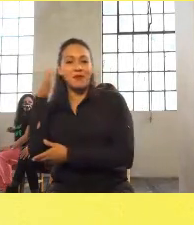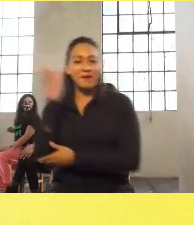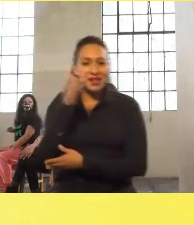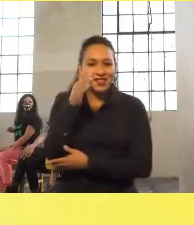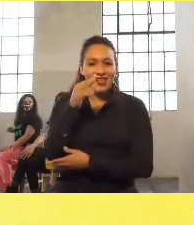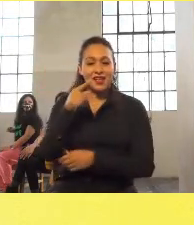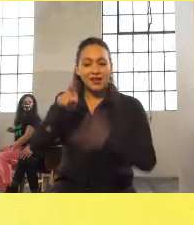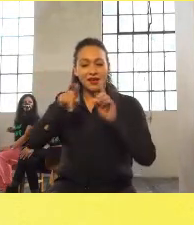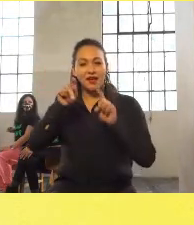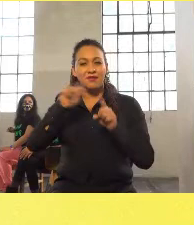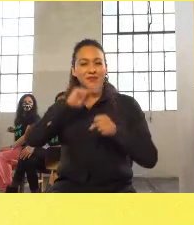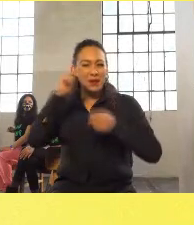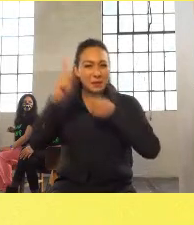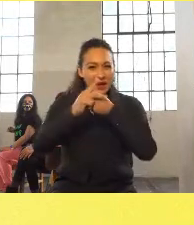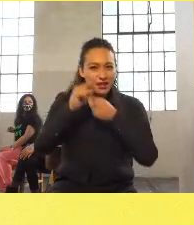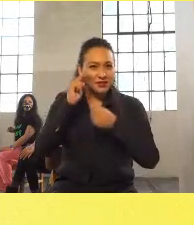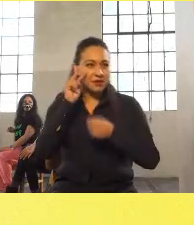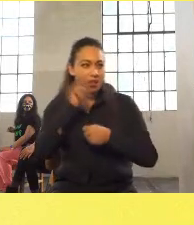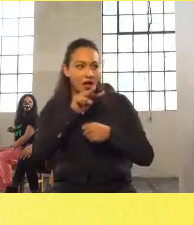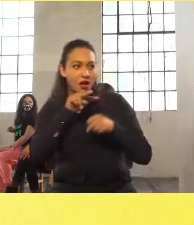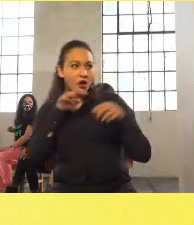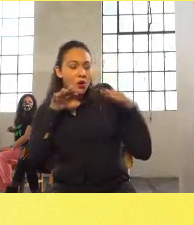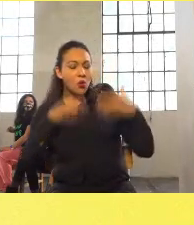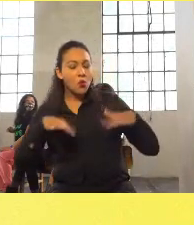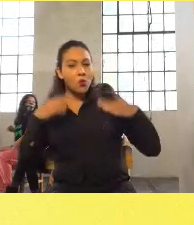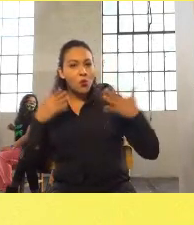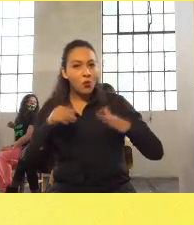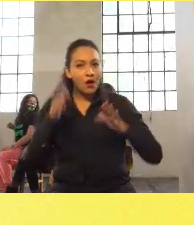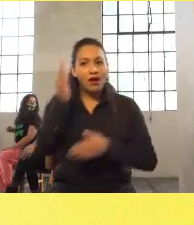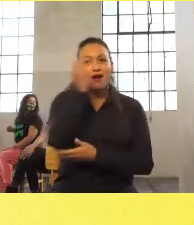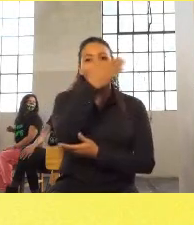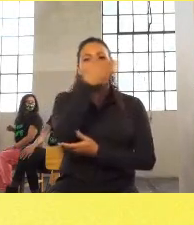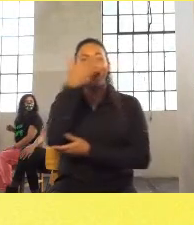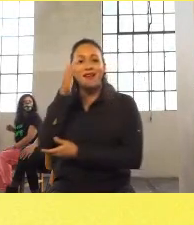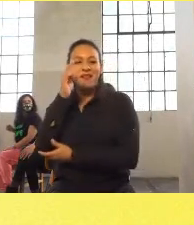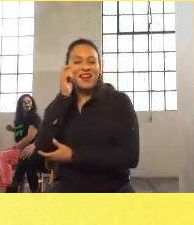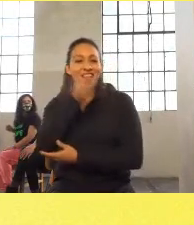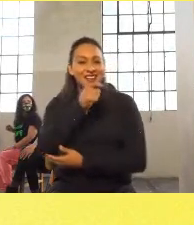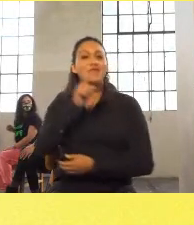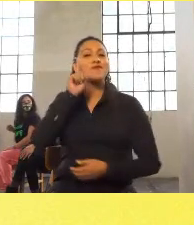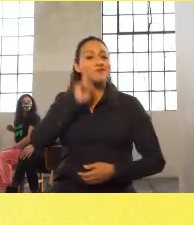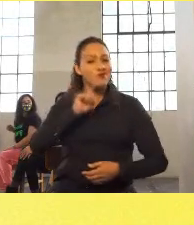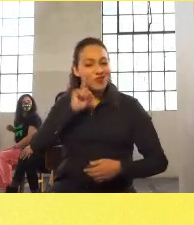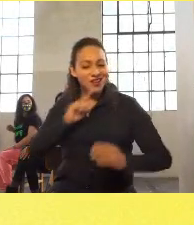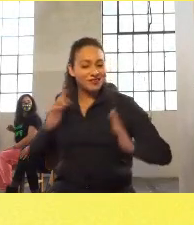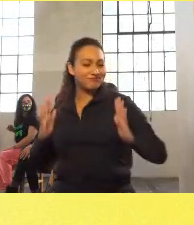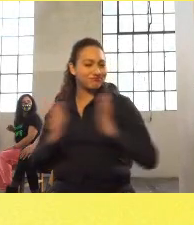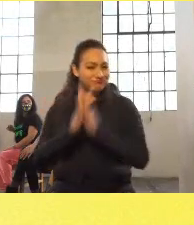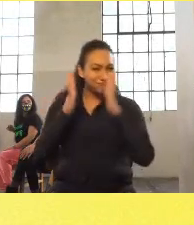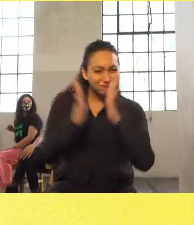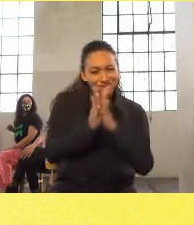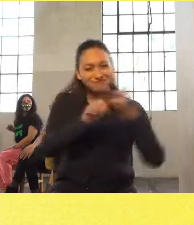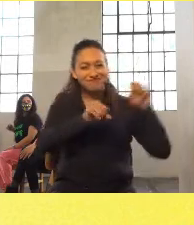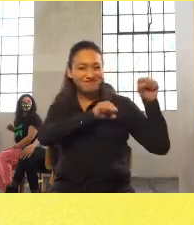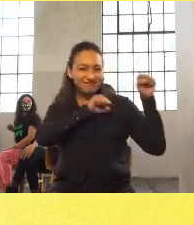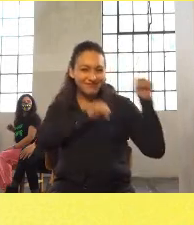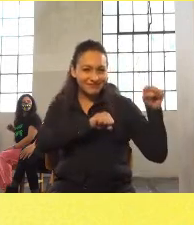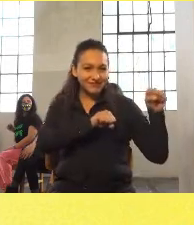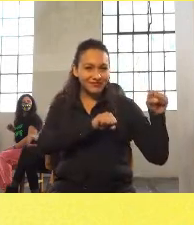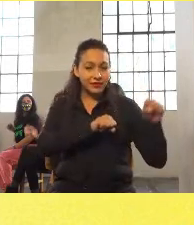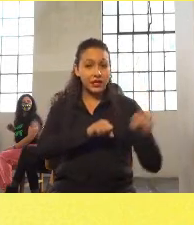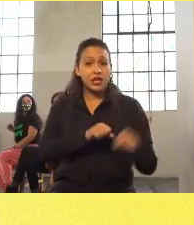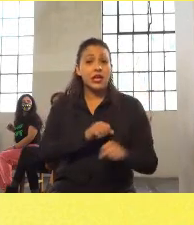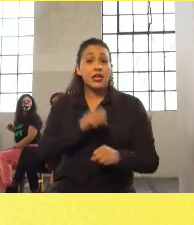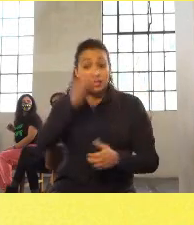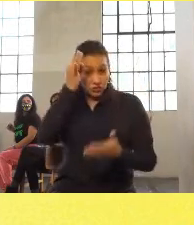que he tenido como más reacciones positivas de parte de mujeres que no son de Ciudad de